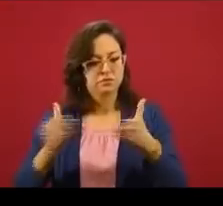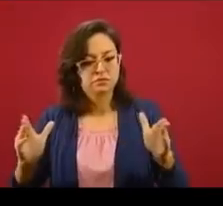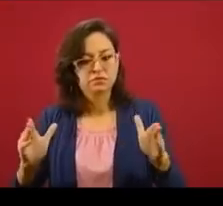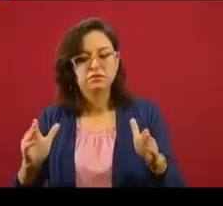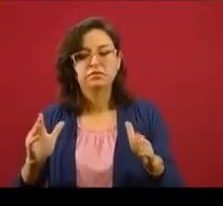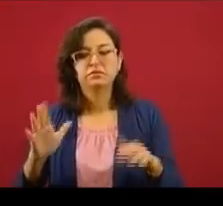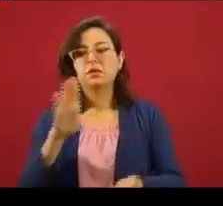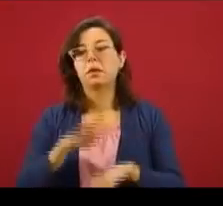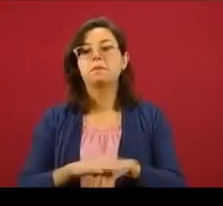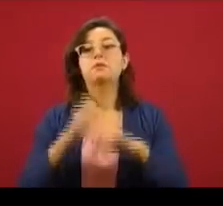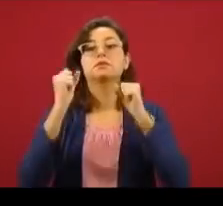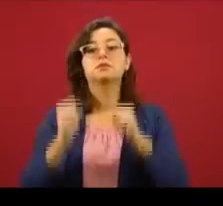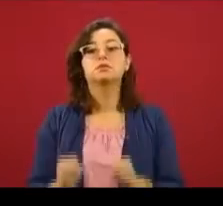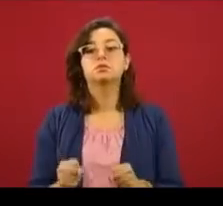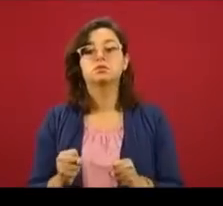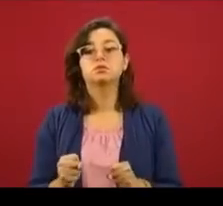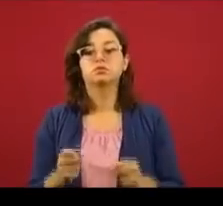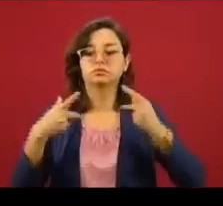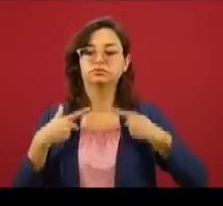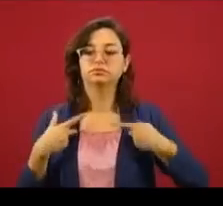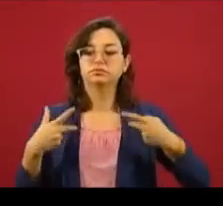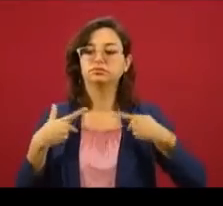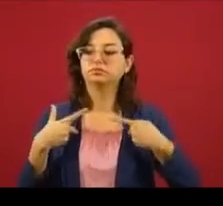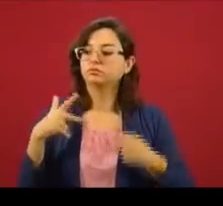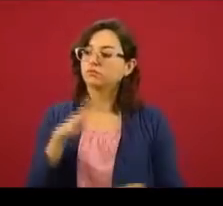a garantizar el bienestar.